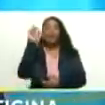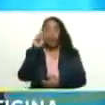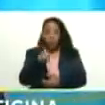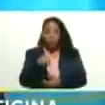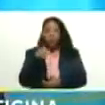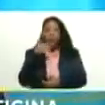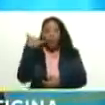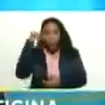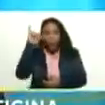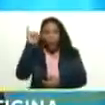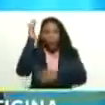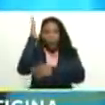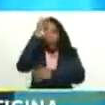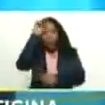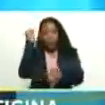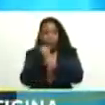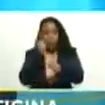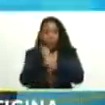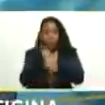una jornada satisfactoria.